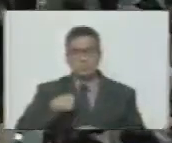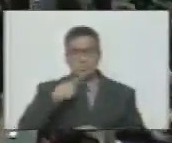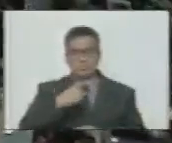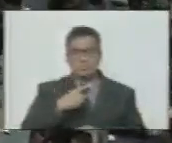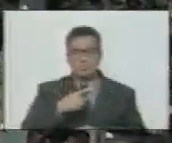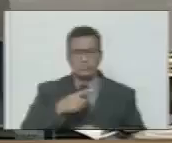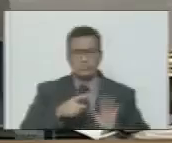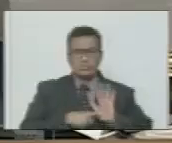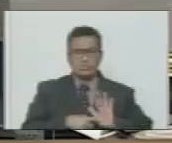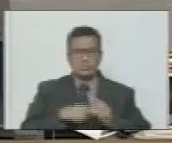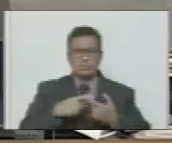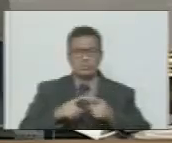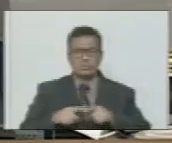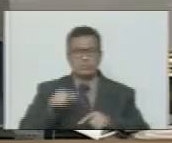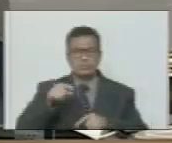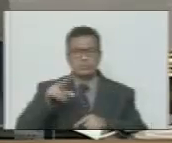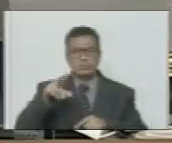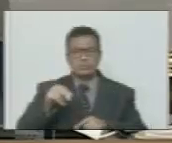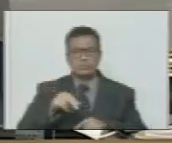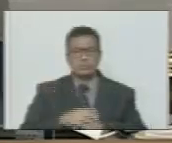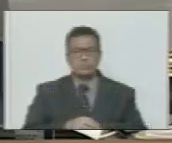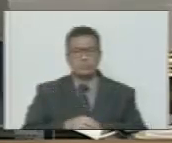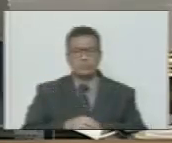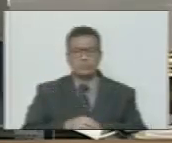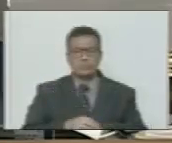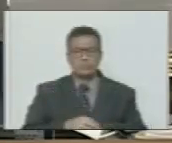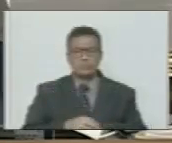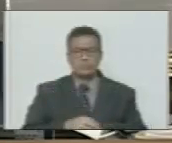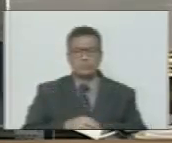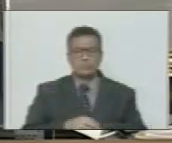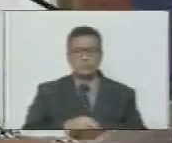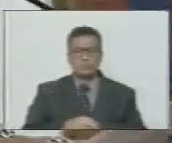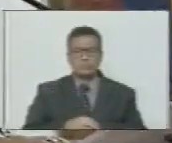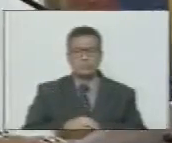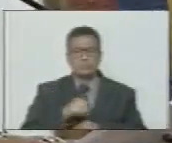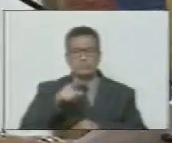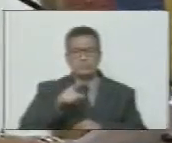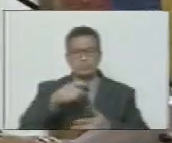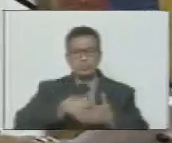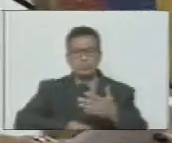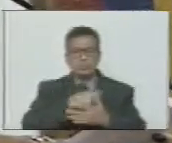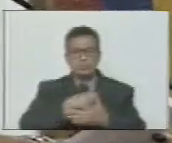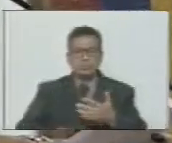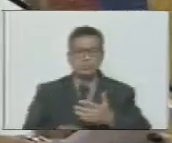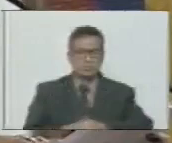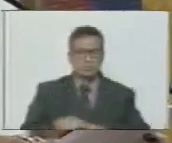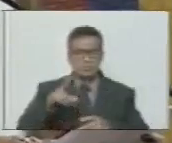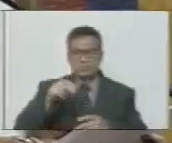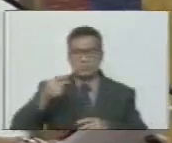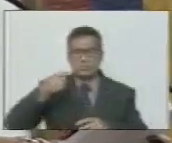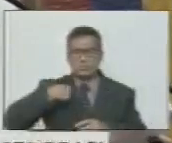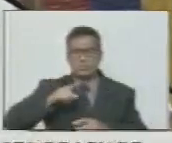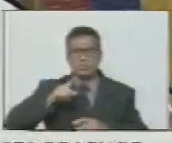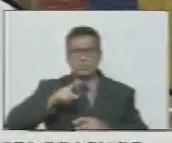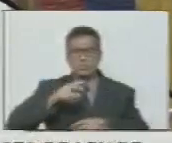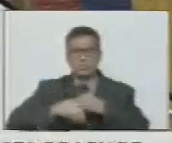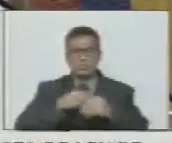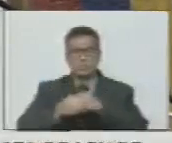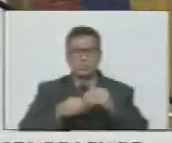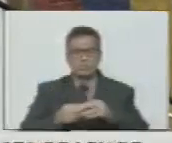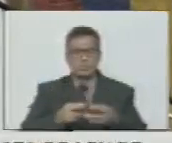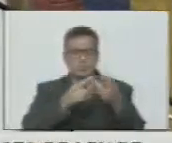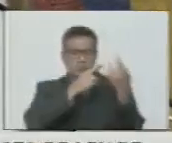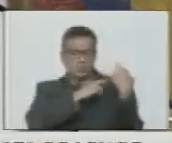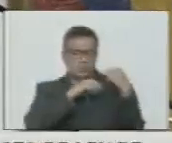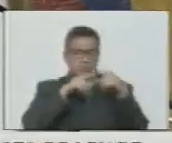como en el exterior. ¿Ustedes tienen como en el extranjero? No, como al exterior. Correcto. Esta prohibición no será aplicable